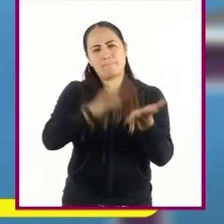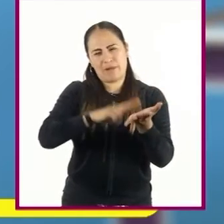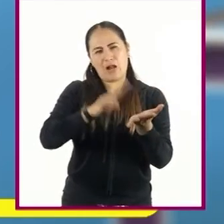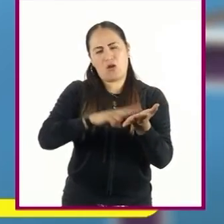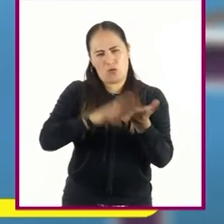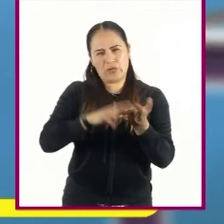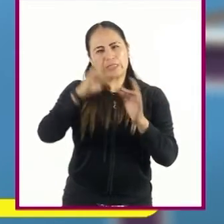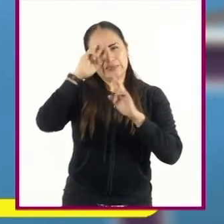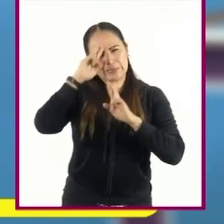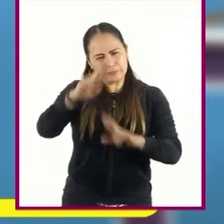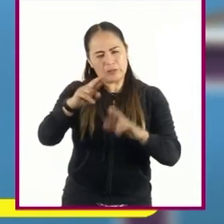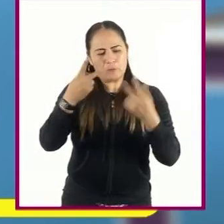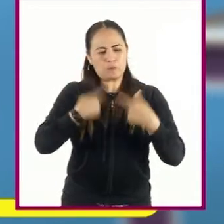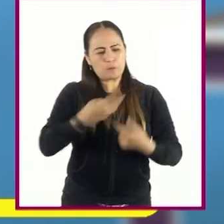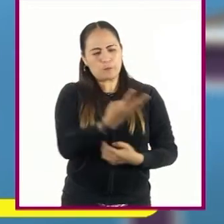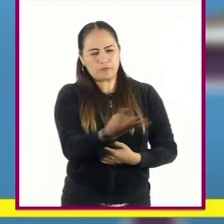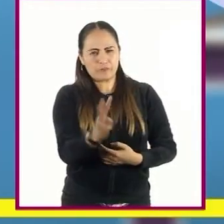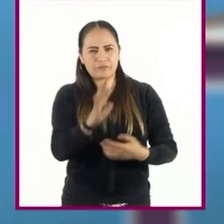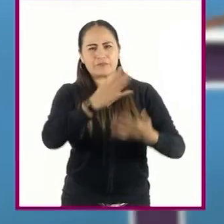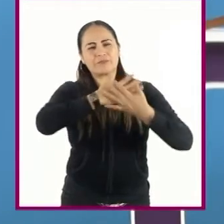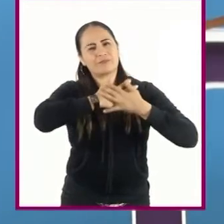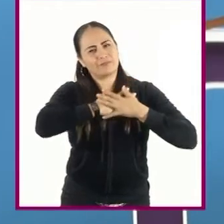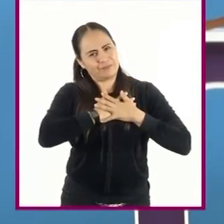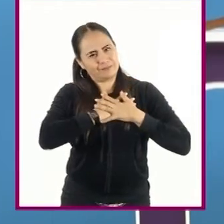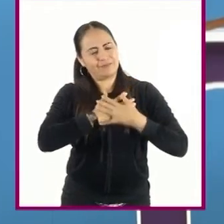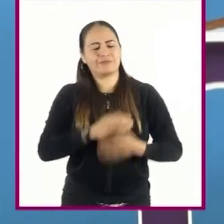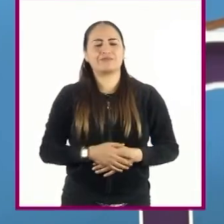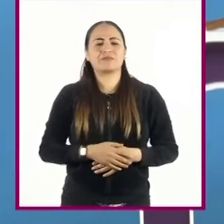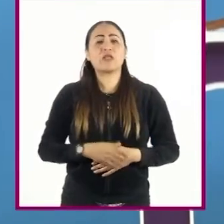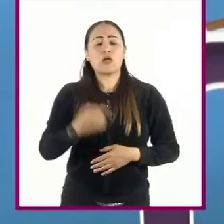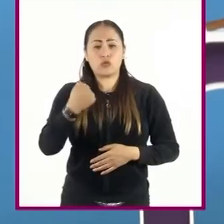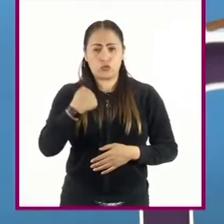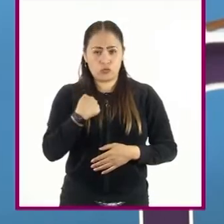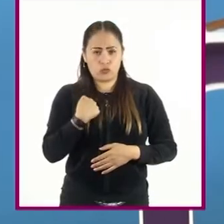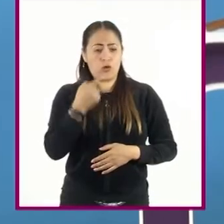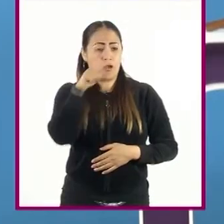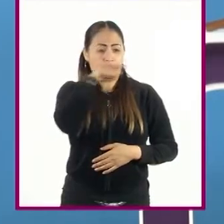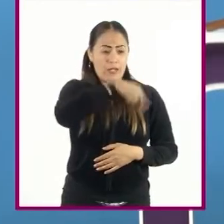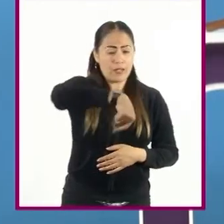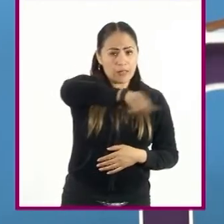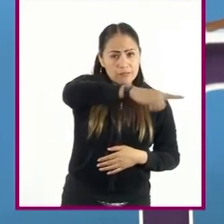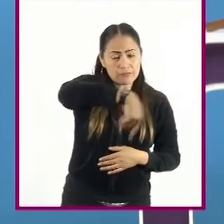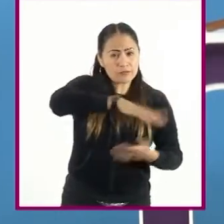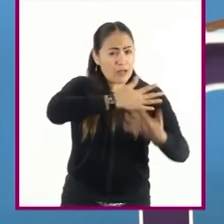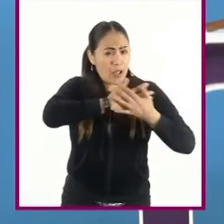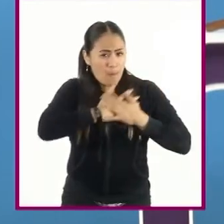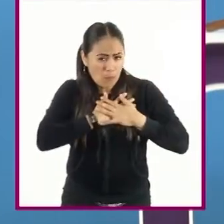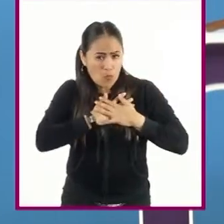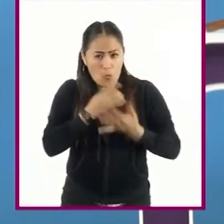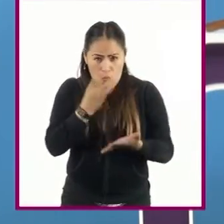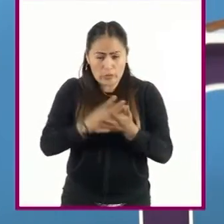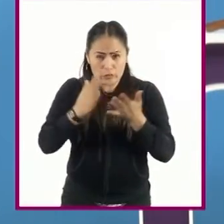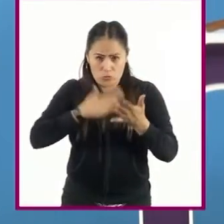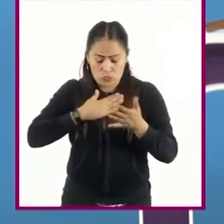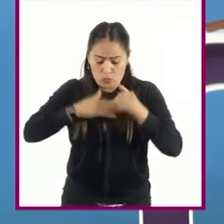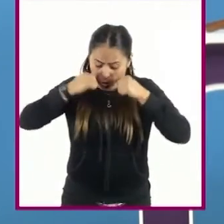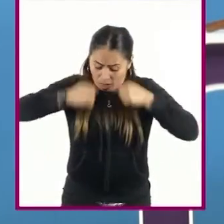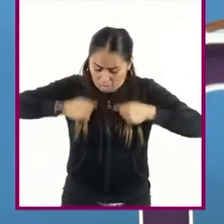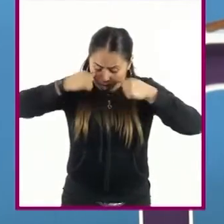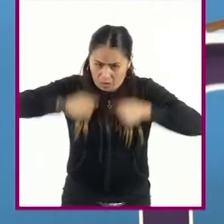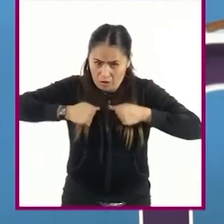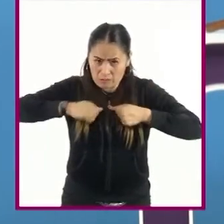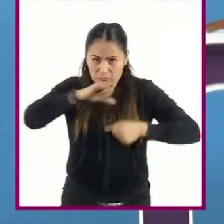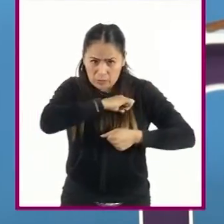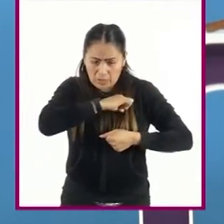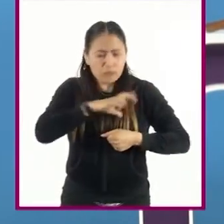respeto y el amor al prójimo. Es decir, si amo al prójimo, buscaré no solo mi bienestar, sino el de las demás